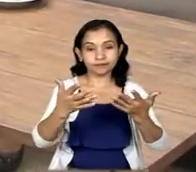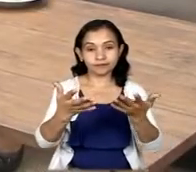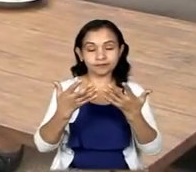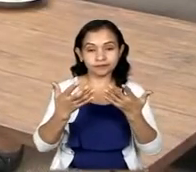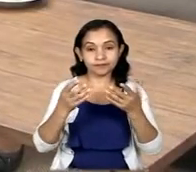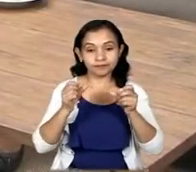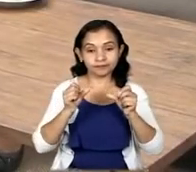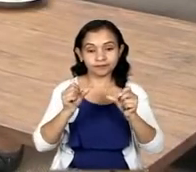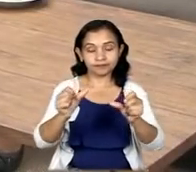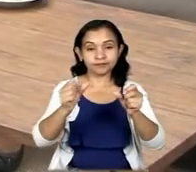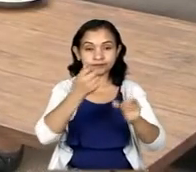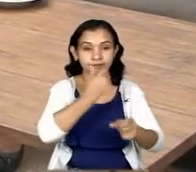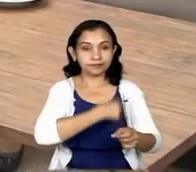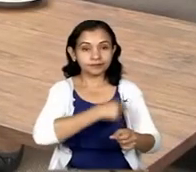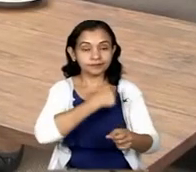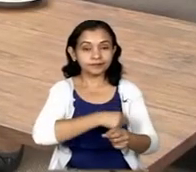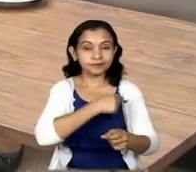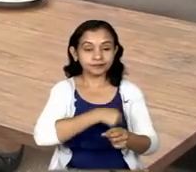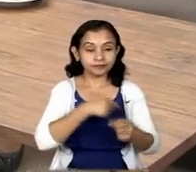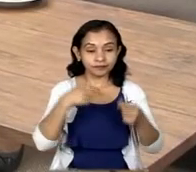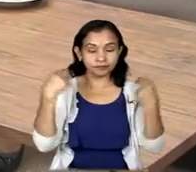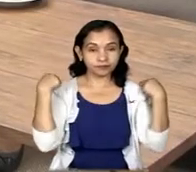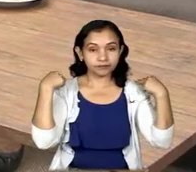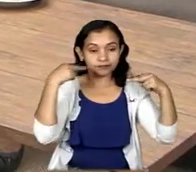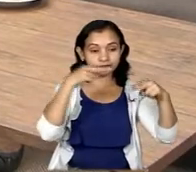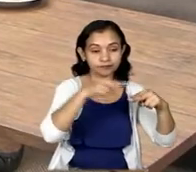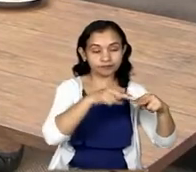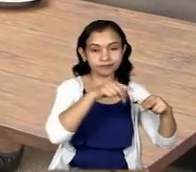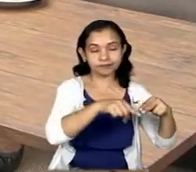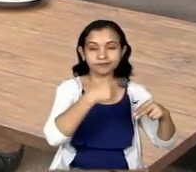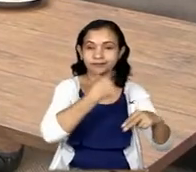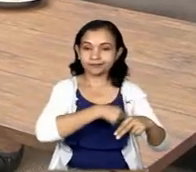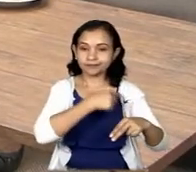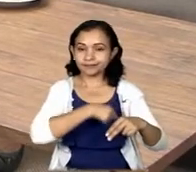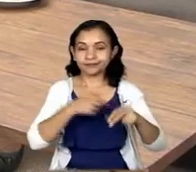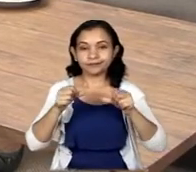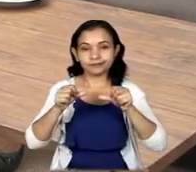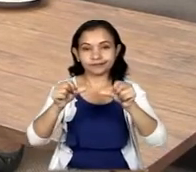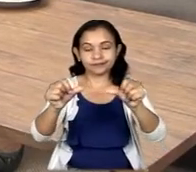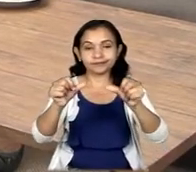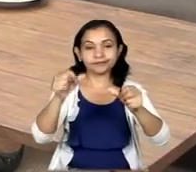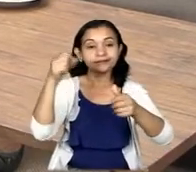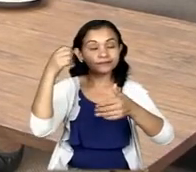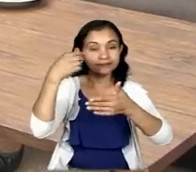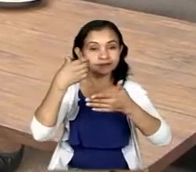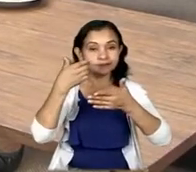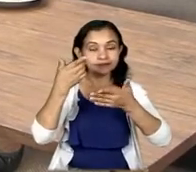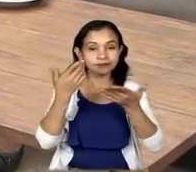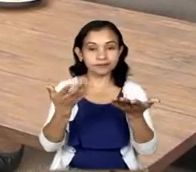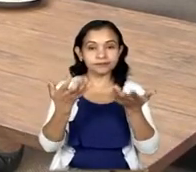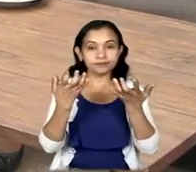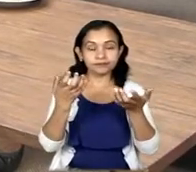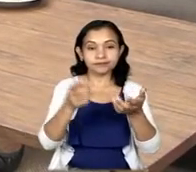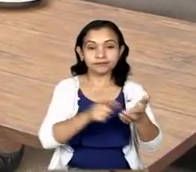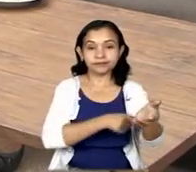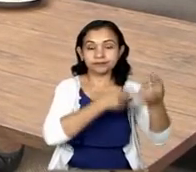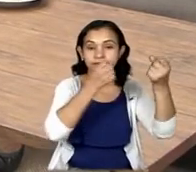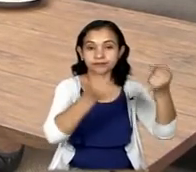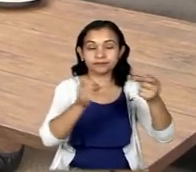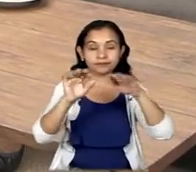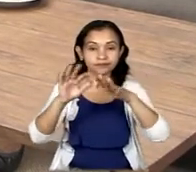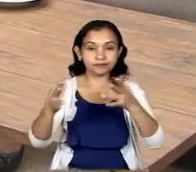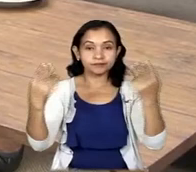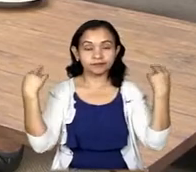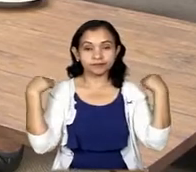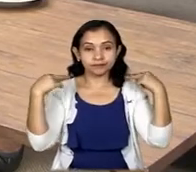de emprender en la escuela. Si emprendo yo docente, emprende mi estudiante. Y ese es el reto, hermanos, compañeros,